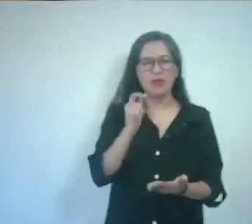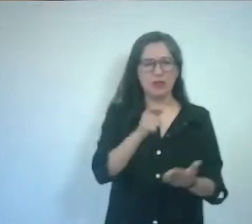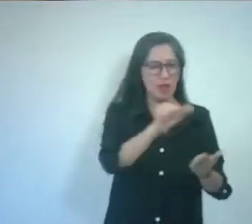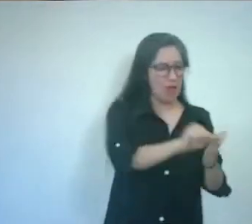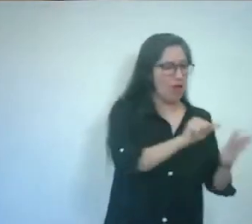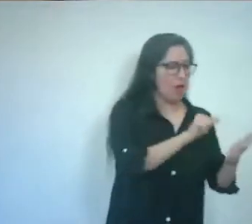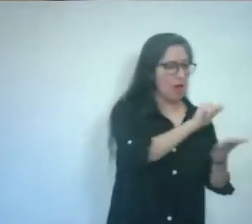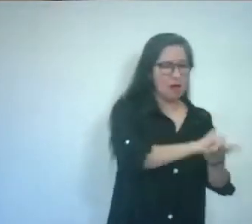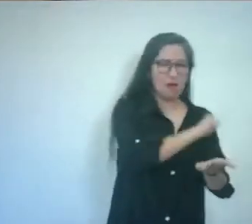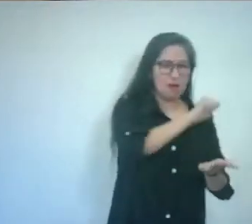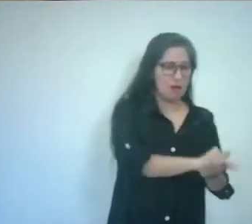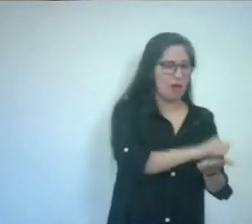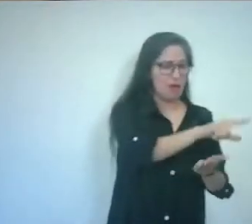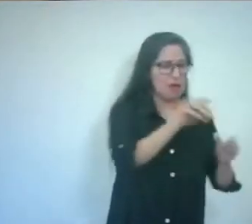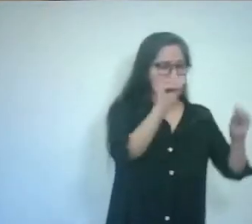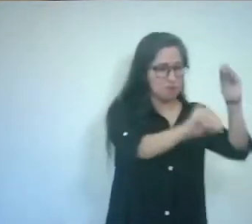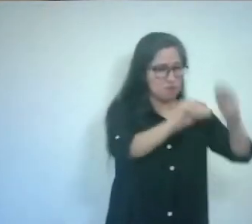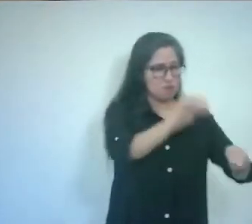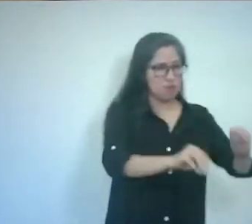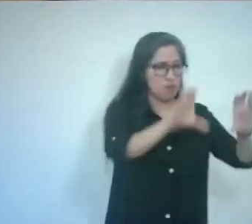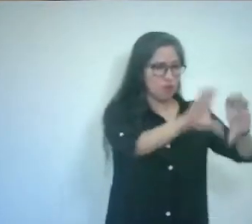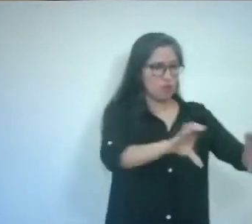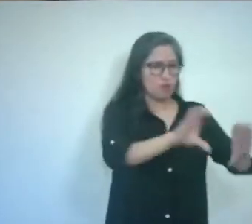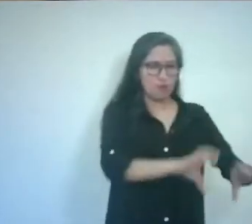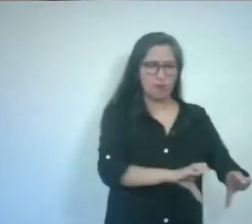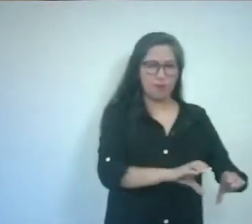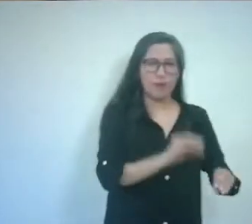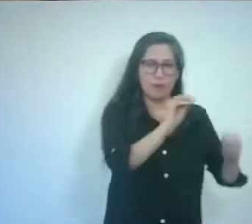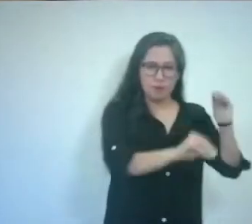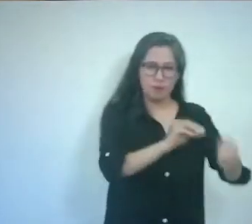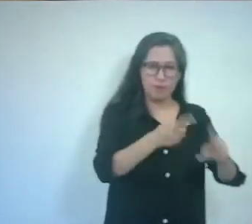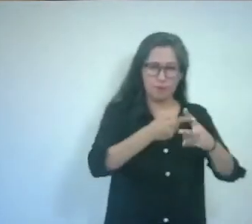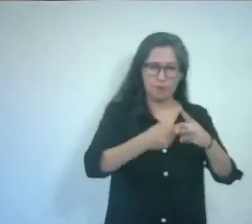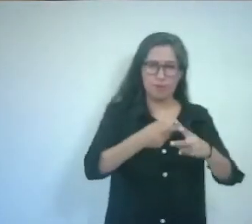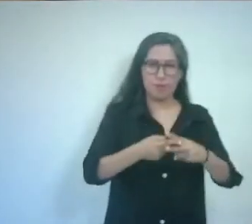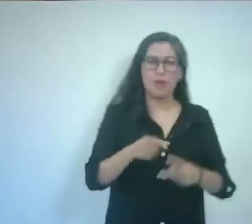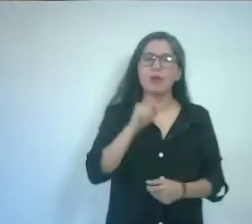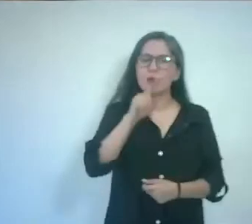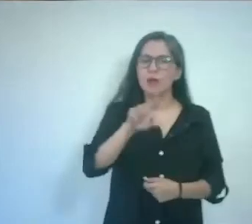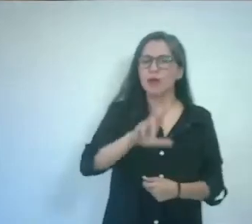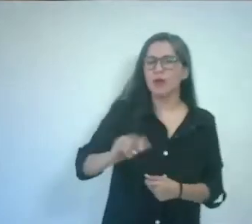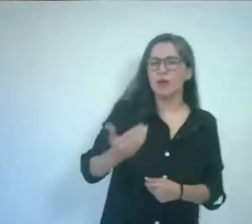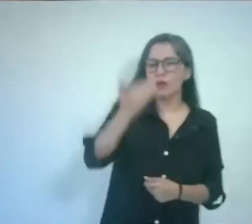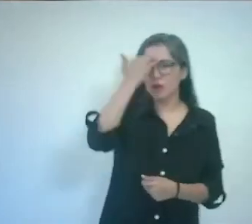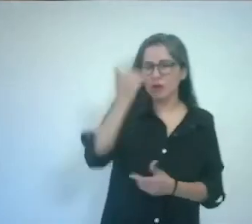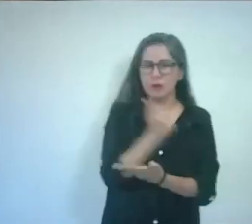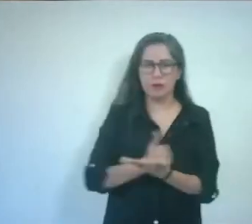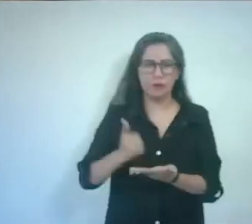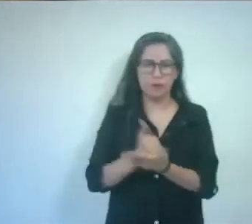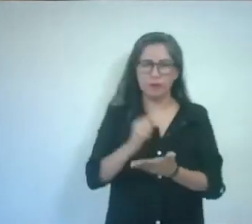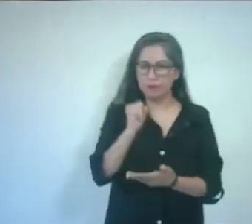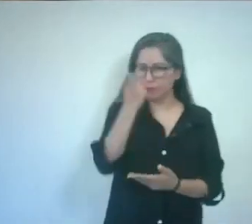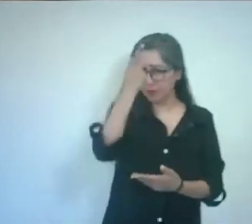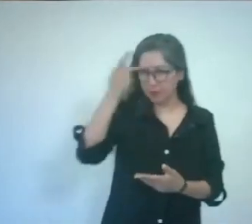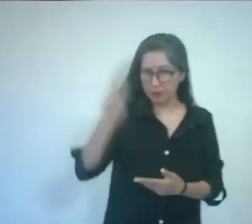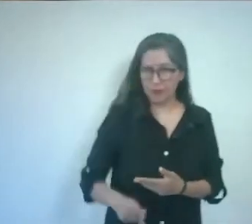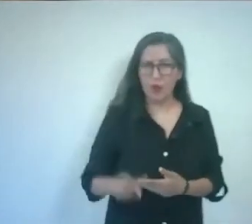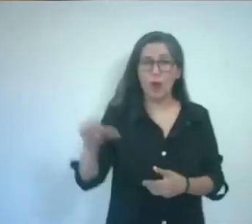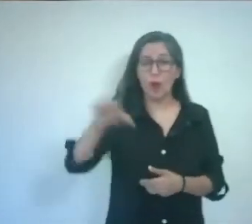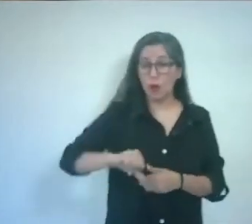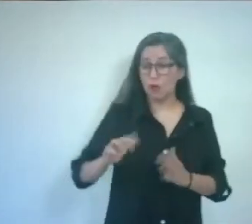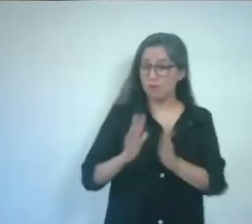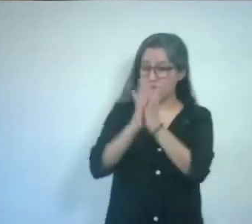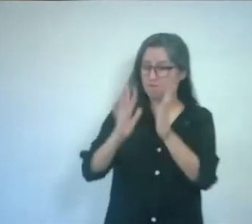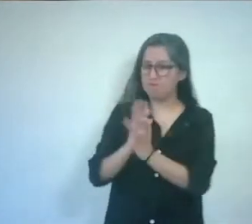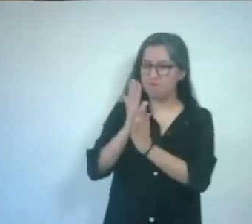escrutinio y cómputo de las casillas. Quiero hacer un reconocimiento a la ciudadanía potosina que el día de hoy participa